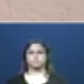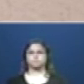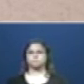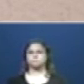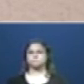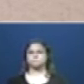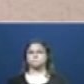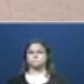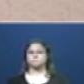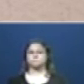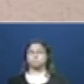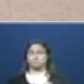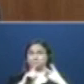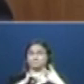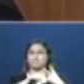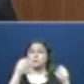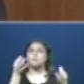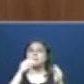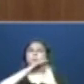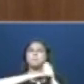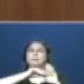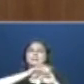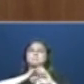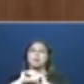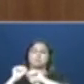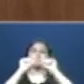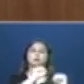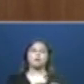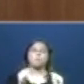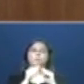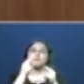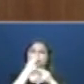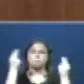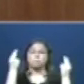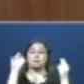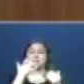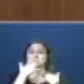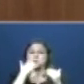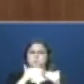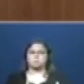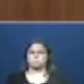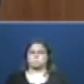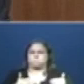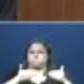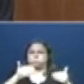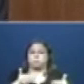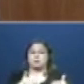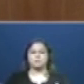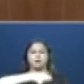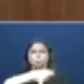públicas entre ellas destacan la concesión de moratorias en el pago de las cuotas de compra o